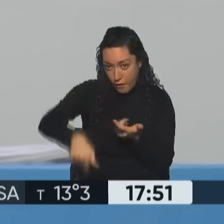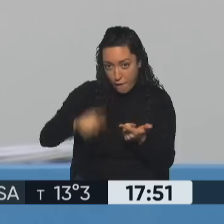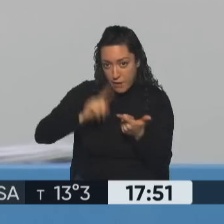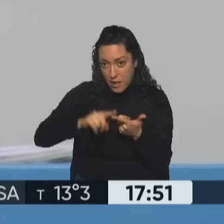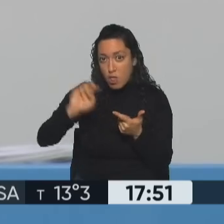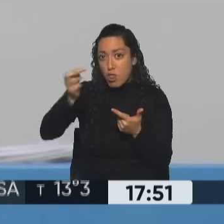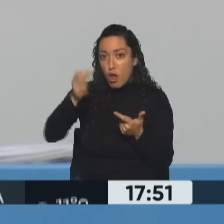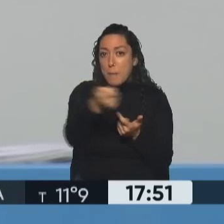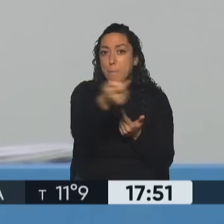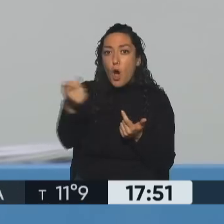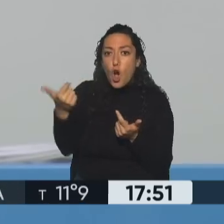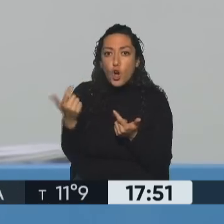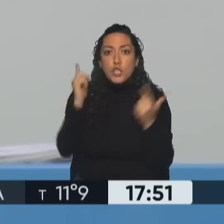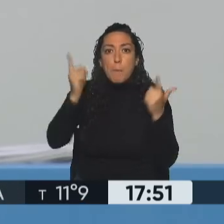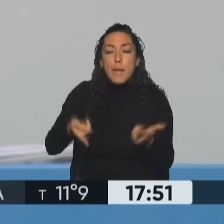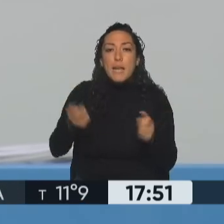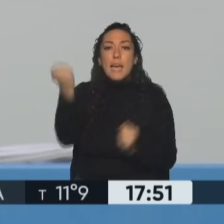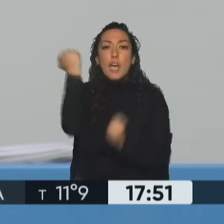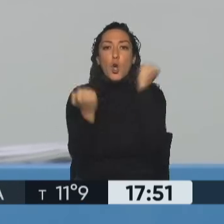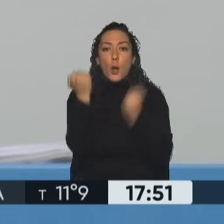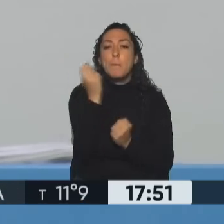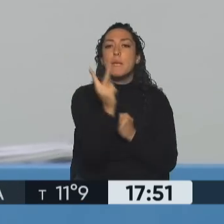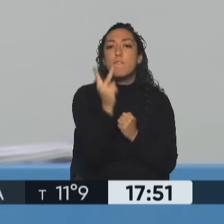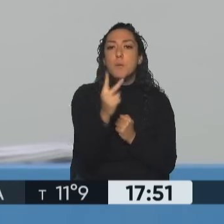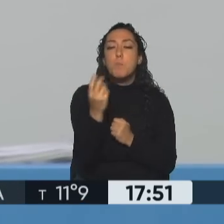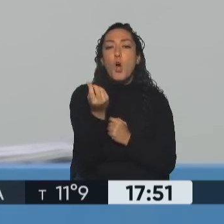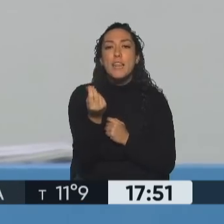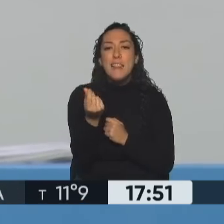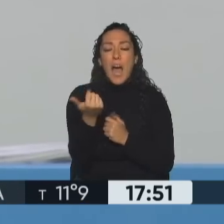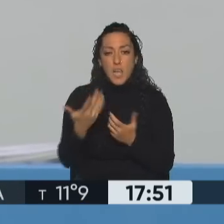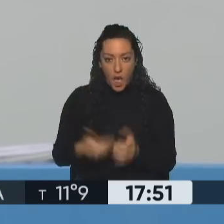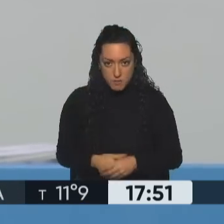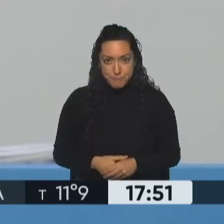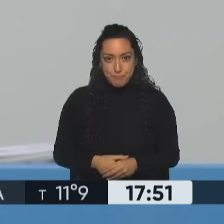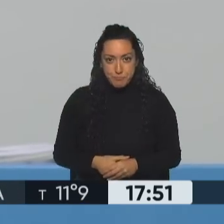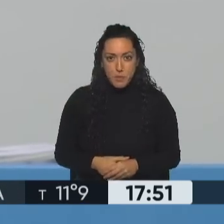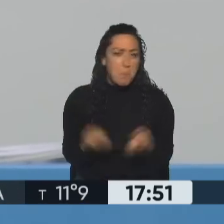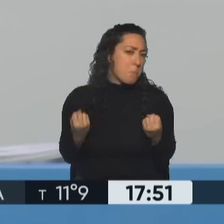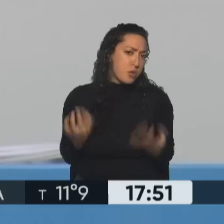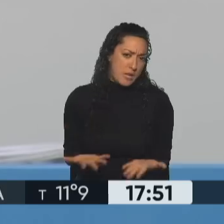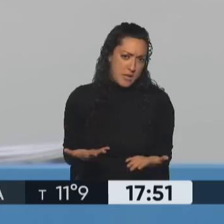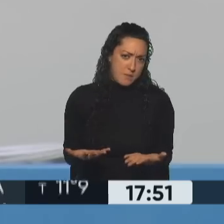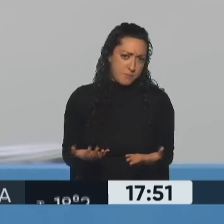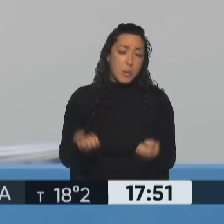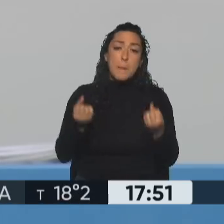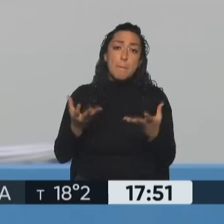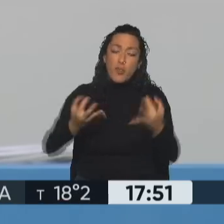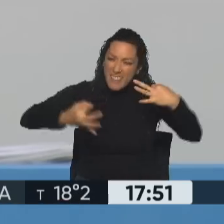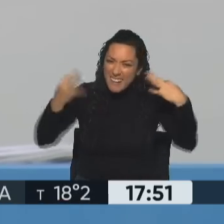escasez en dólares y la economía bimonetaria. ¿Por qué? Porque en